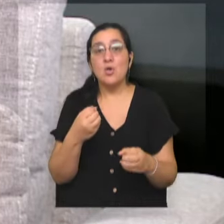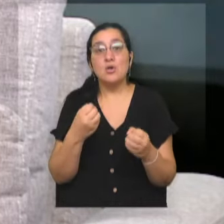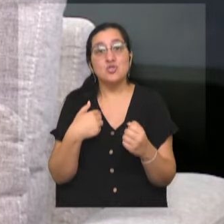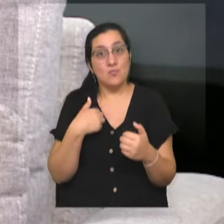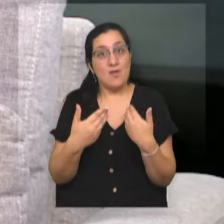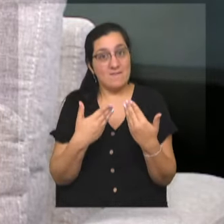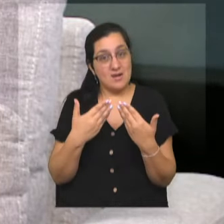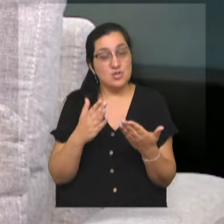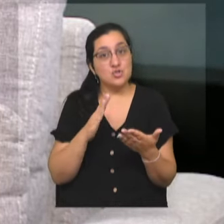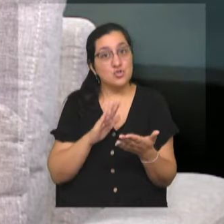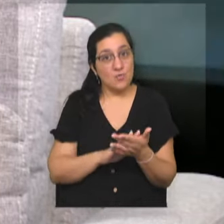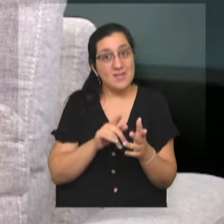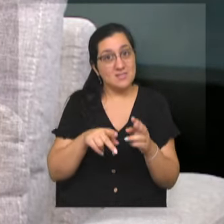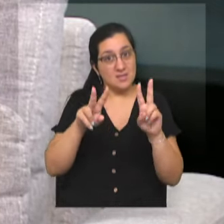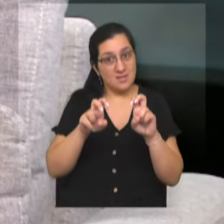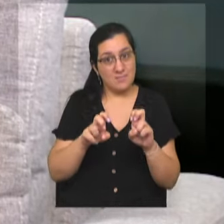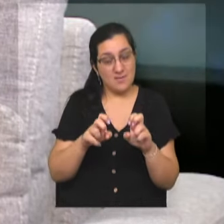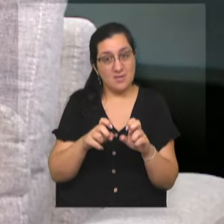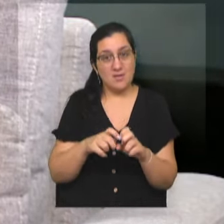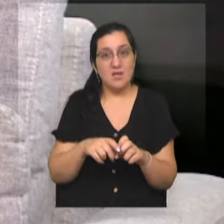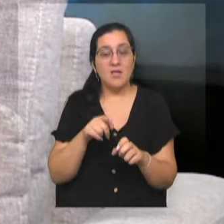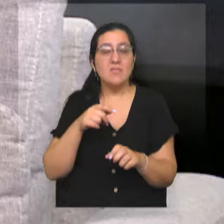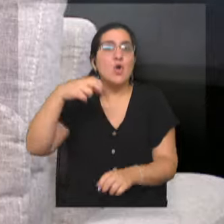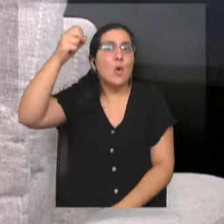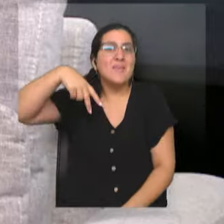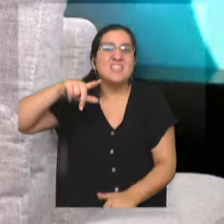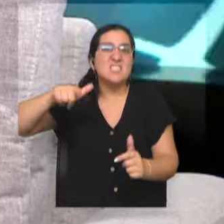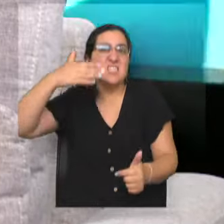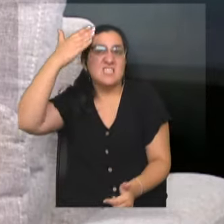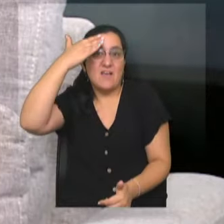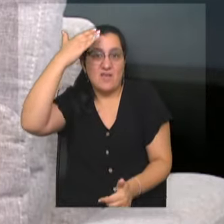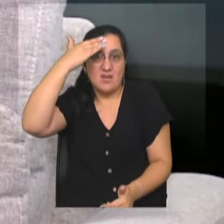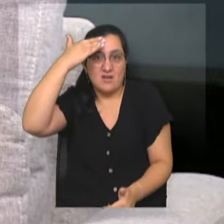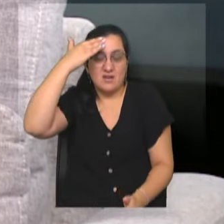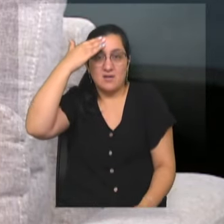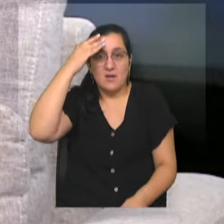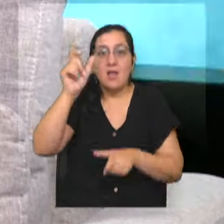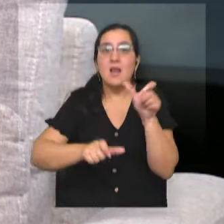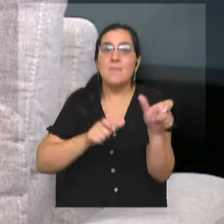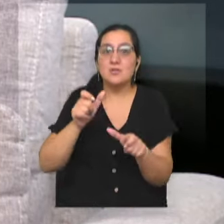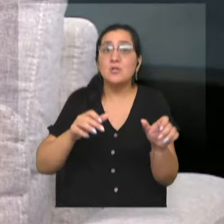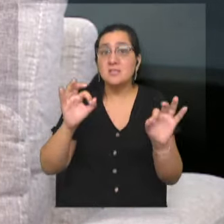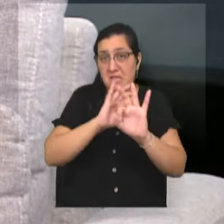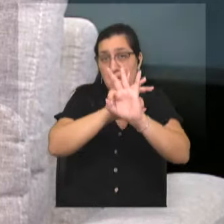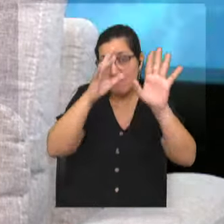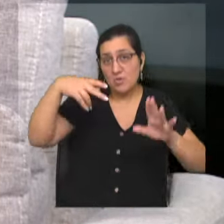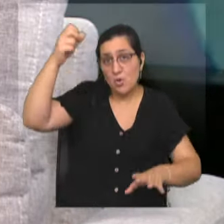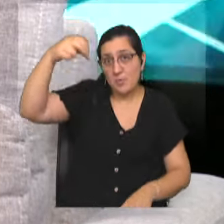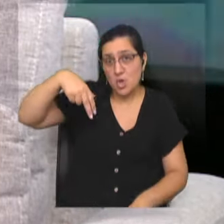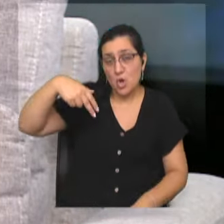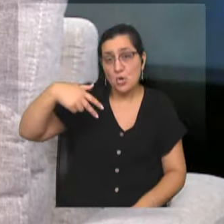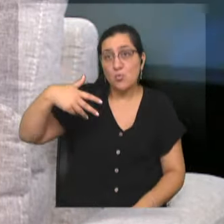interpretaciones, sin saber, ciertamente, la gente está muy libre de opinión cuando se